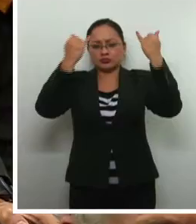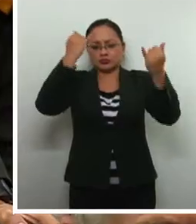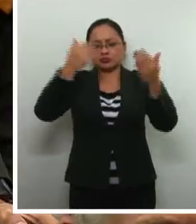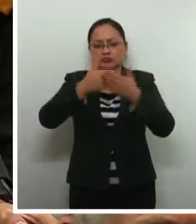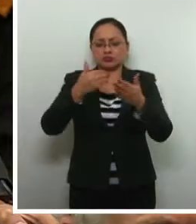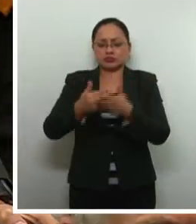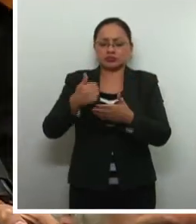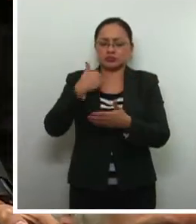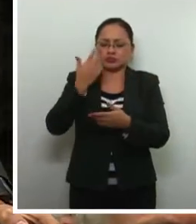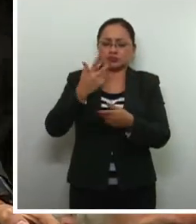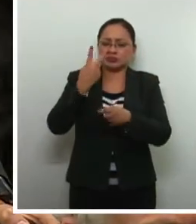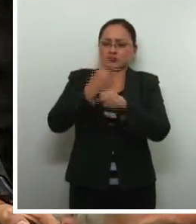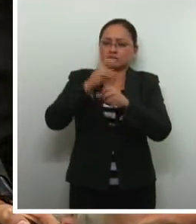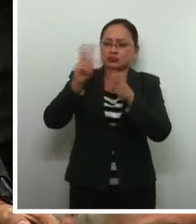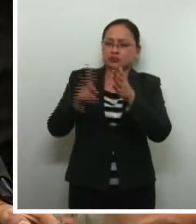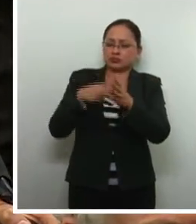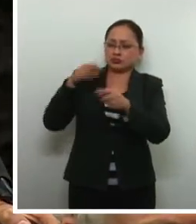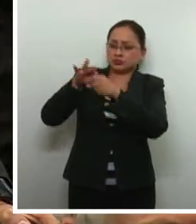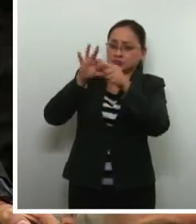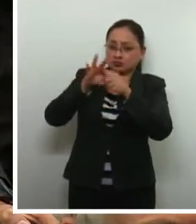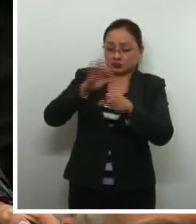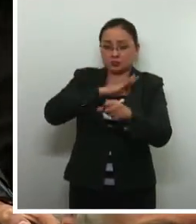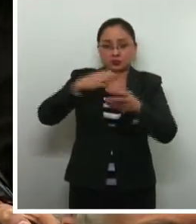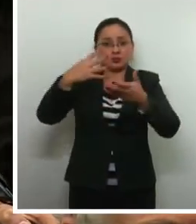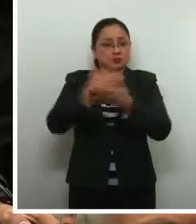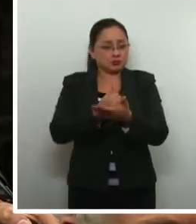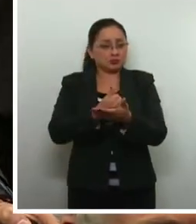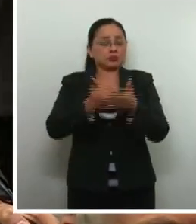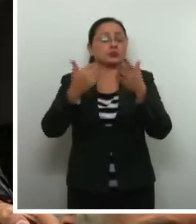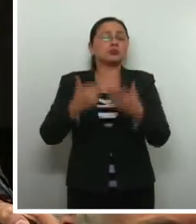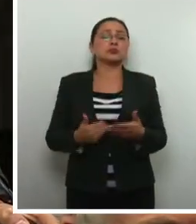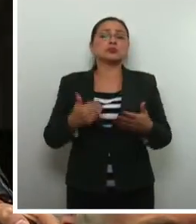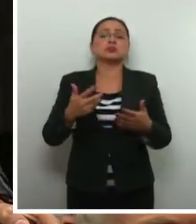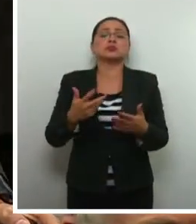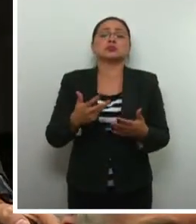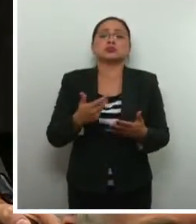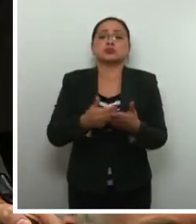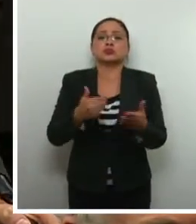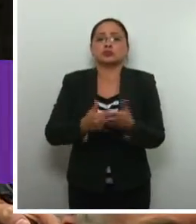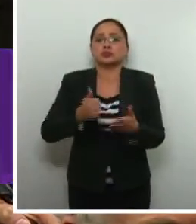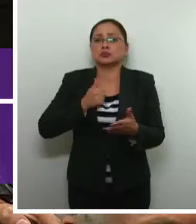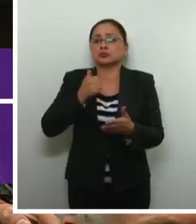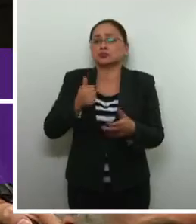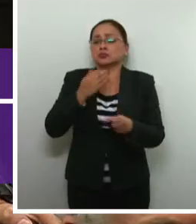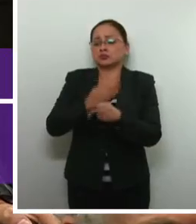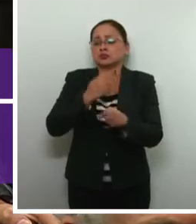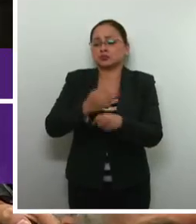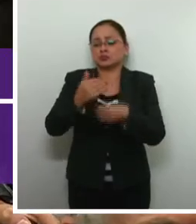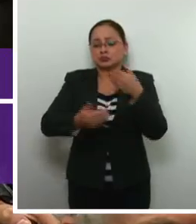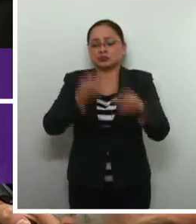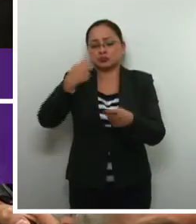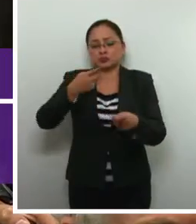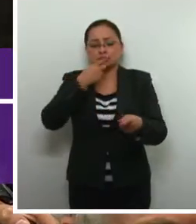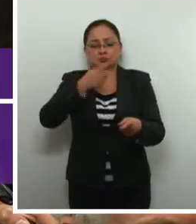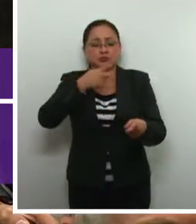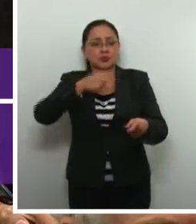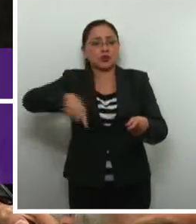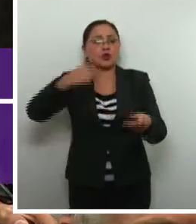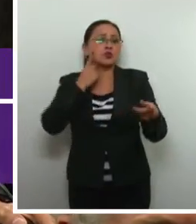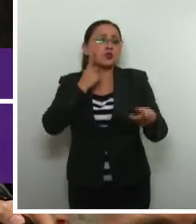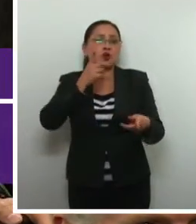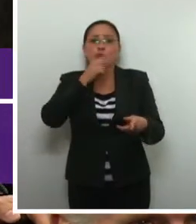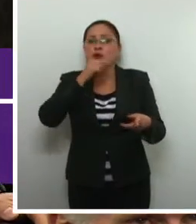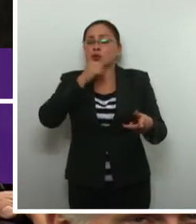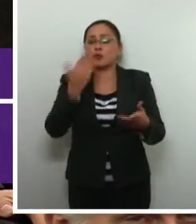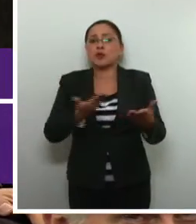ganar en segunda ronda lo que se perdió en comisiones, ni tampoco aprovechar esta coyuntura para negar el derecho a los legisladores